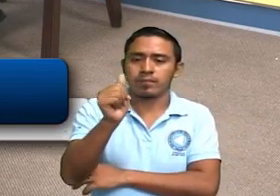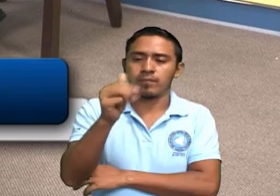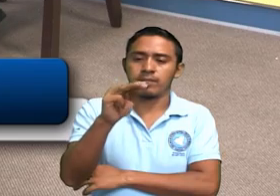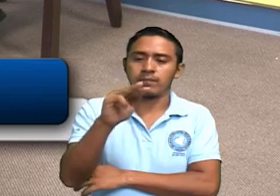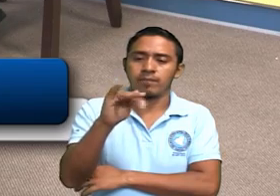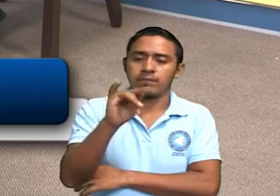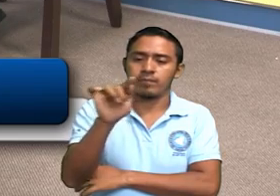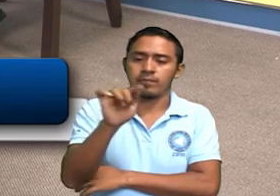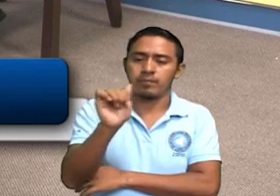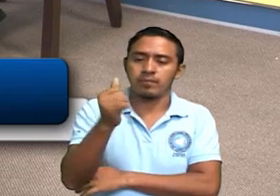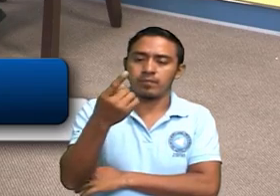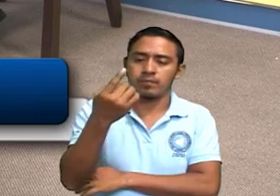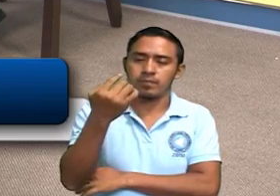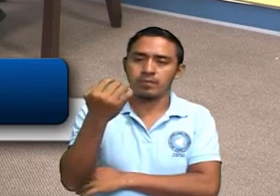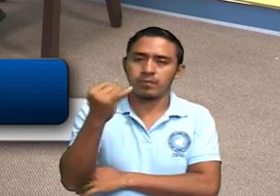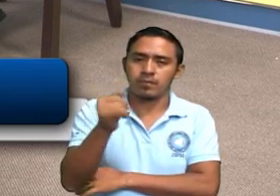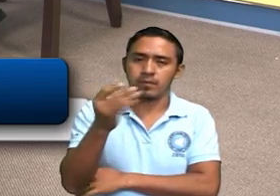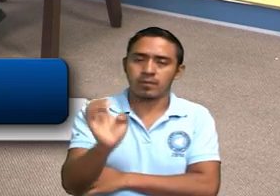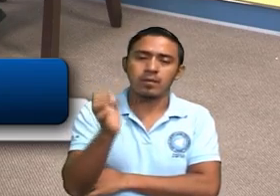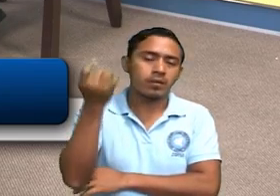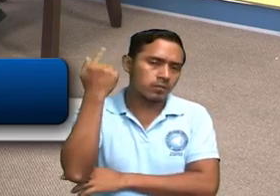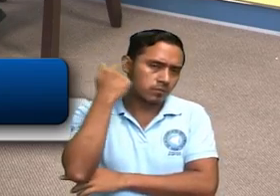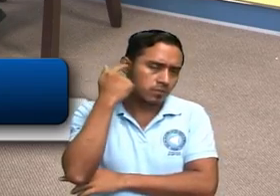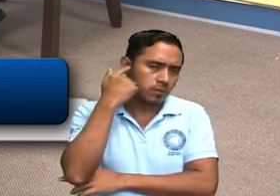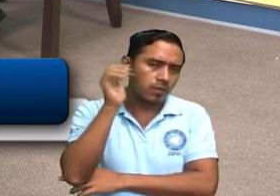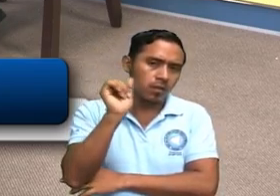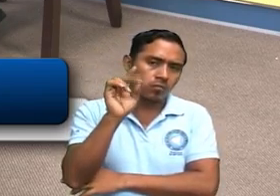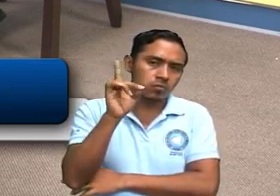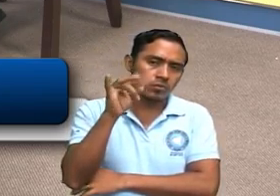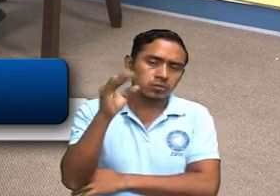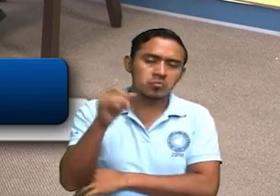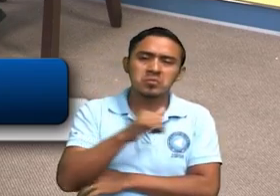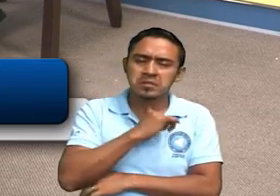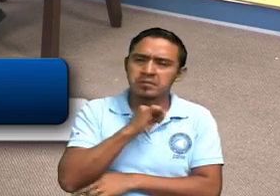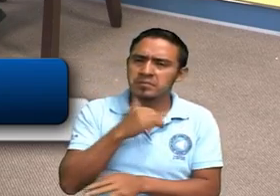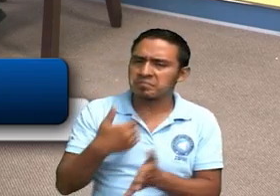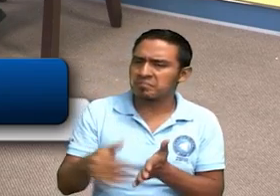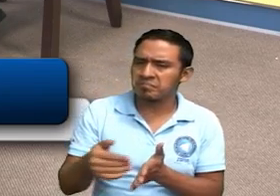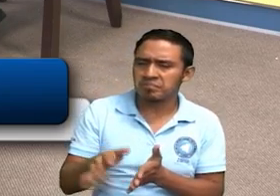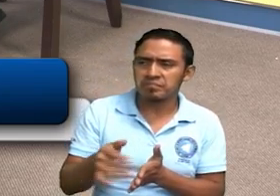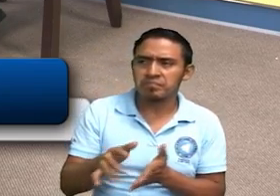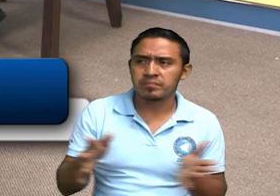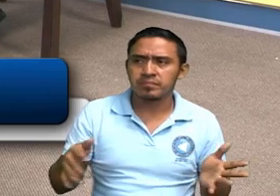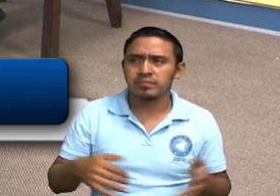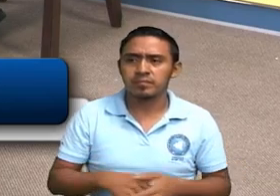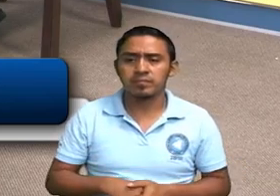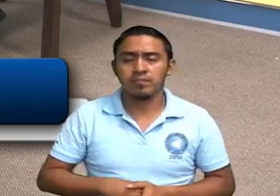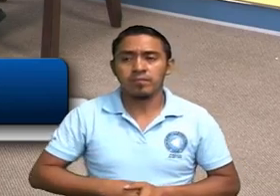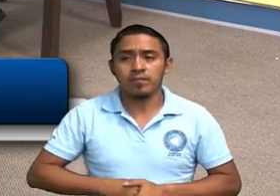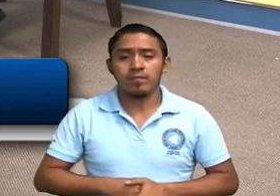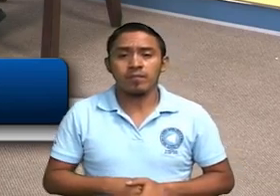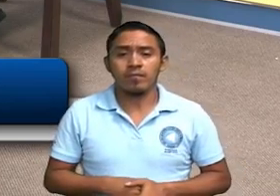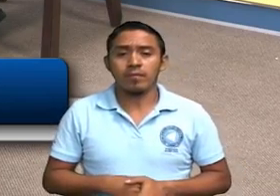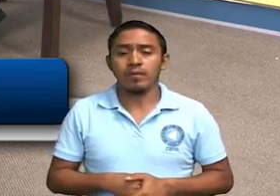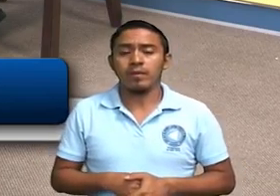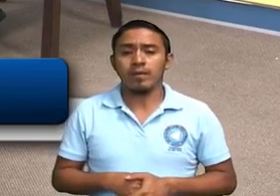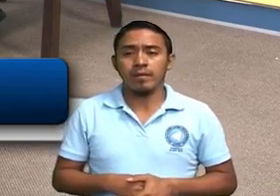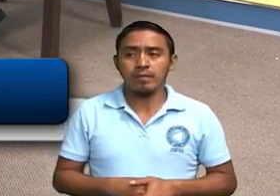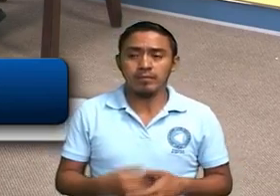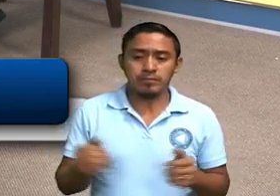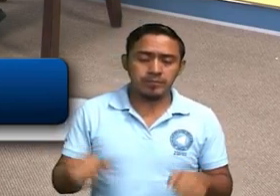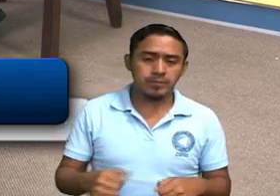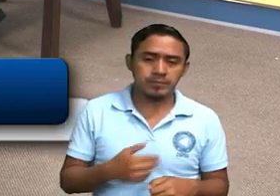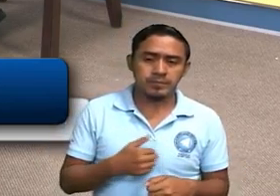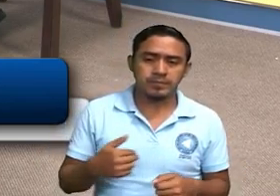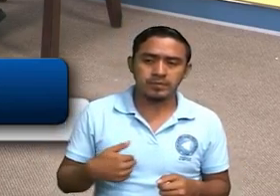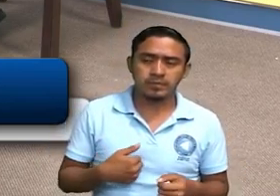audición. Este es un examen sencillo, ¿verdad? Que simplemente uno puede dar